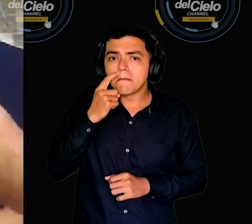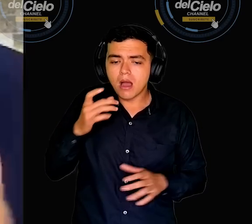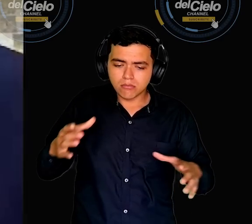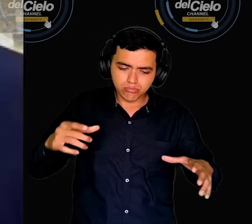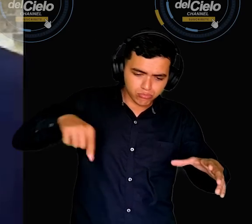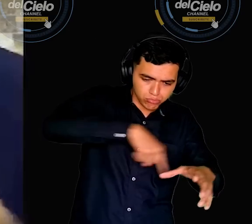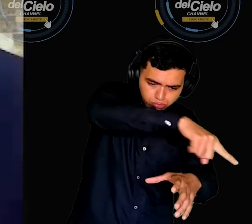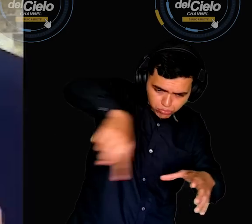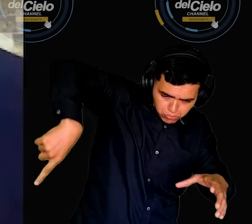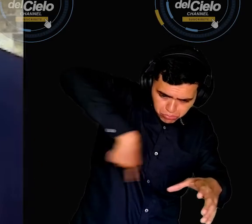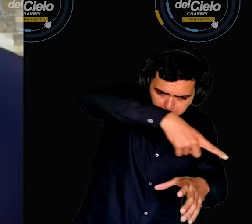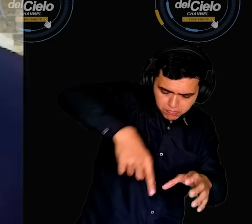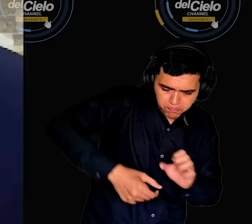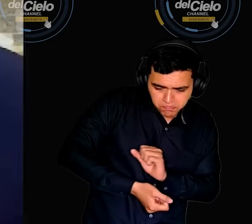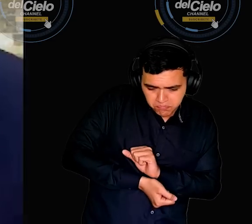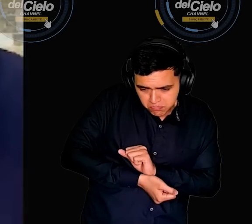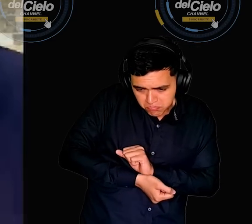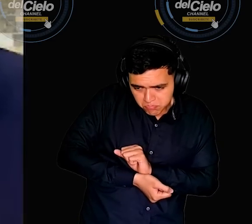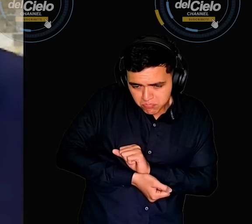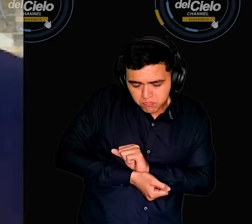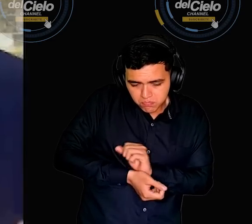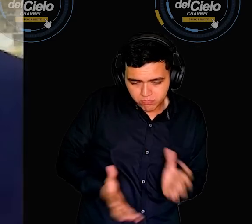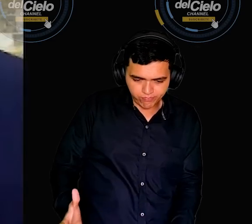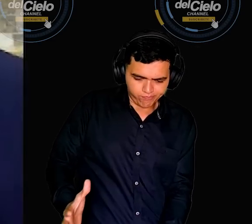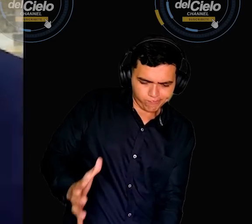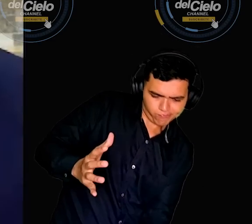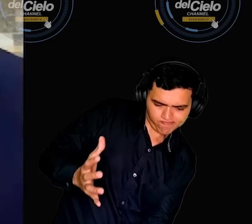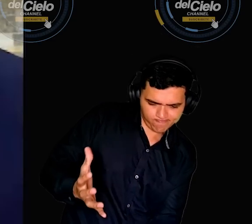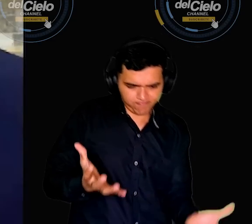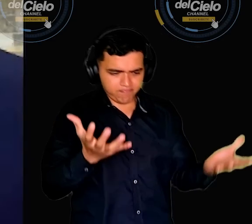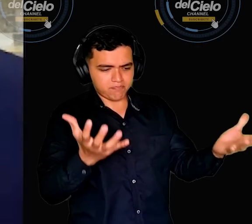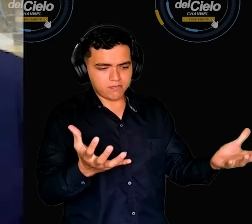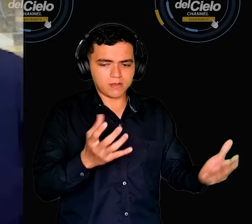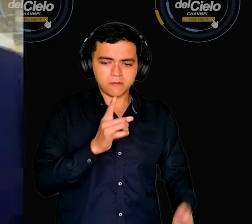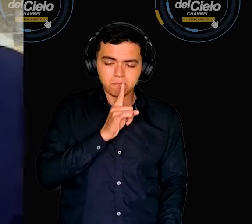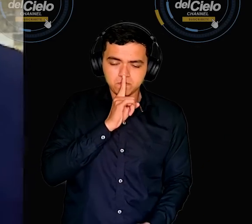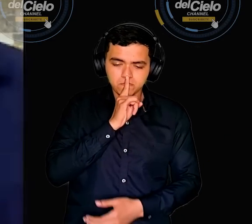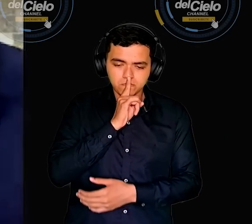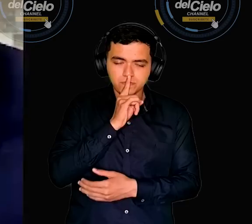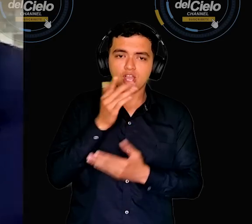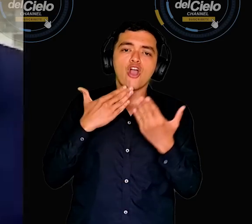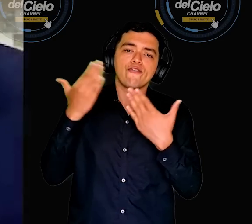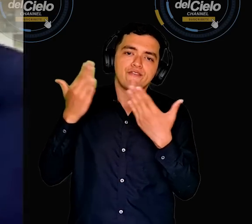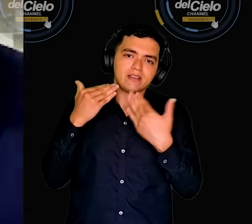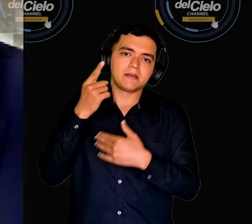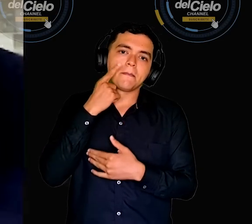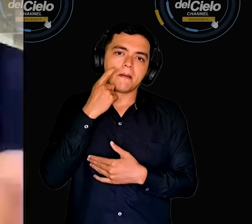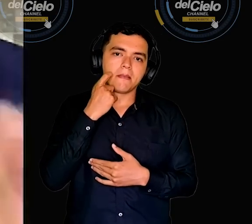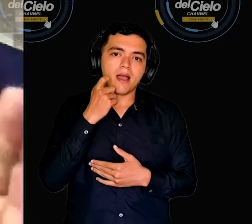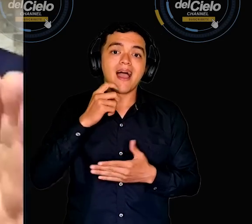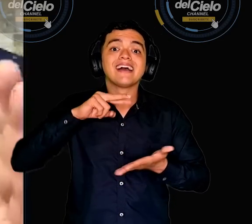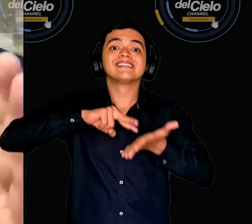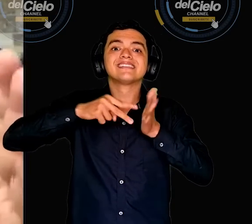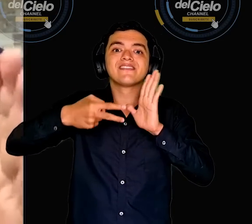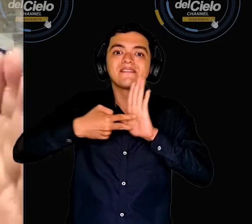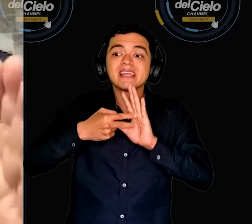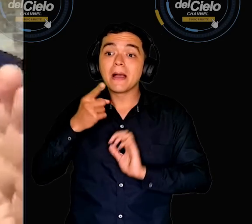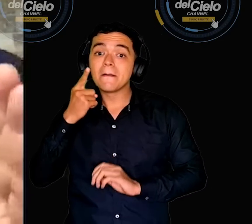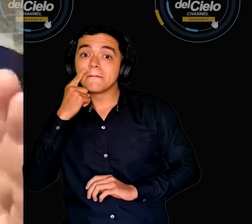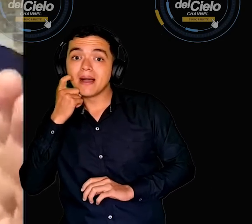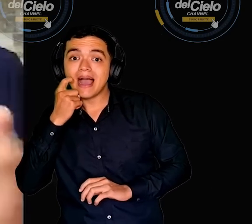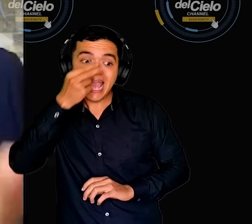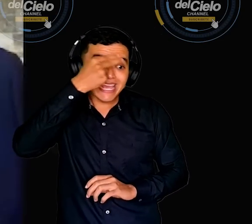Pero a mí me extraña cómo Isaac se da cuenta de lo que va a pasar. Pregunta, porque